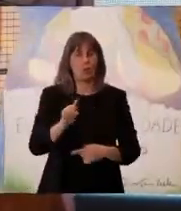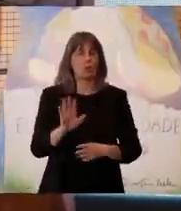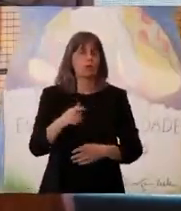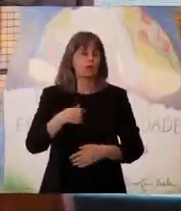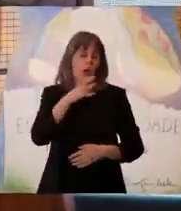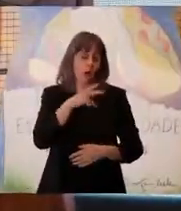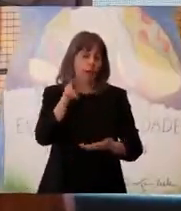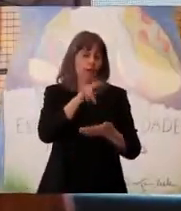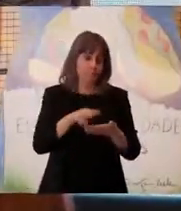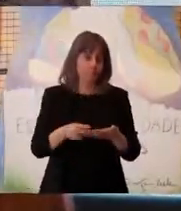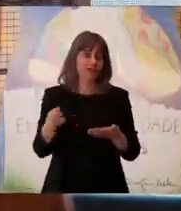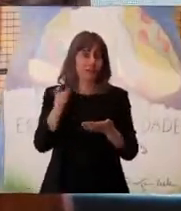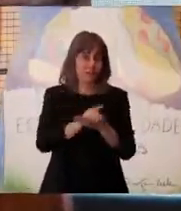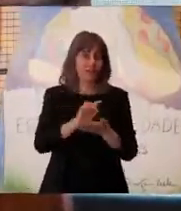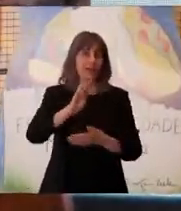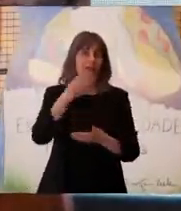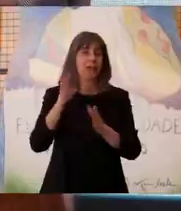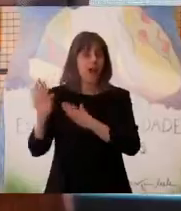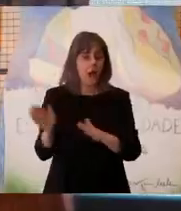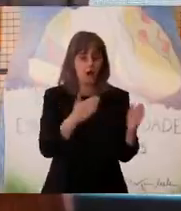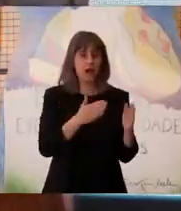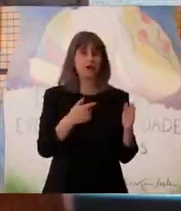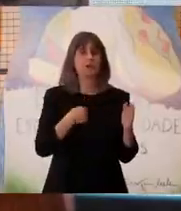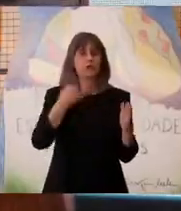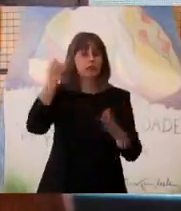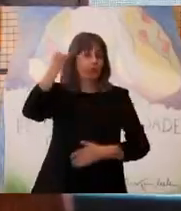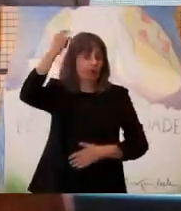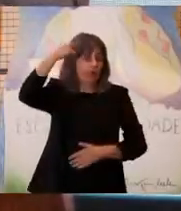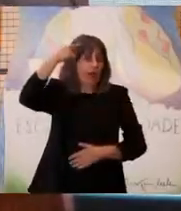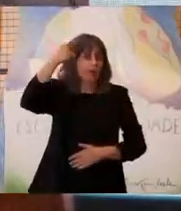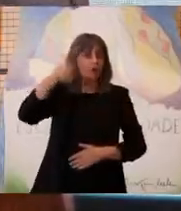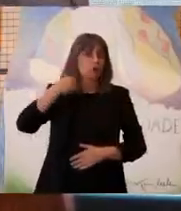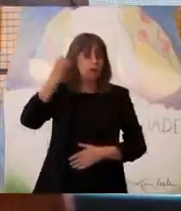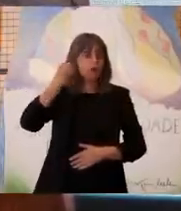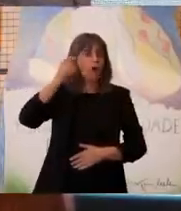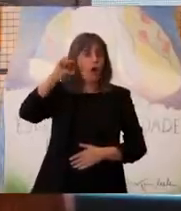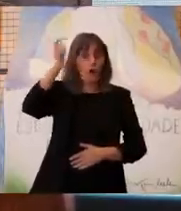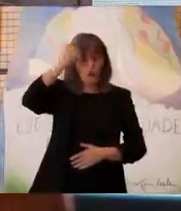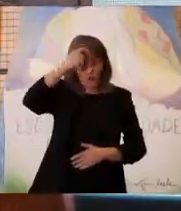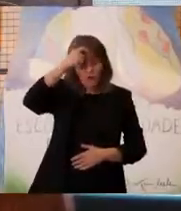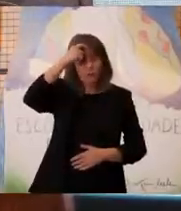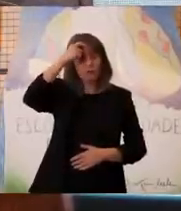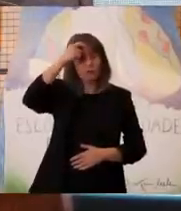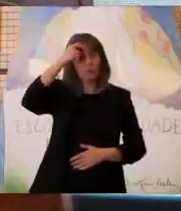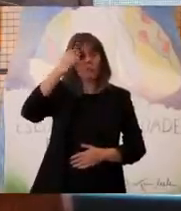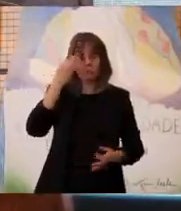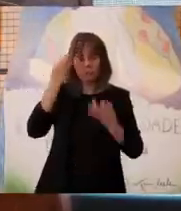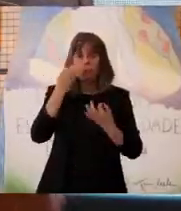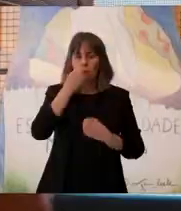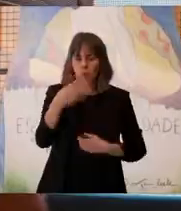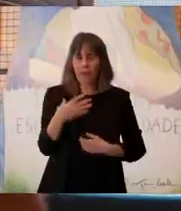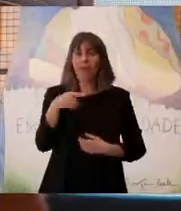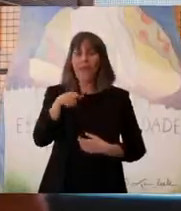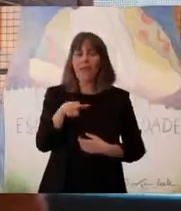ahora leyendo la tercera ola por Dios Tengo la idea de que se conceptualiza se conceptualizó todo muy bien y se pusieron